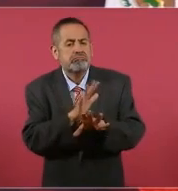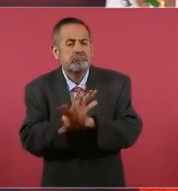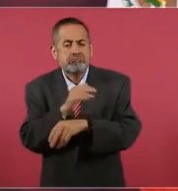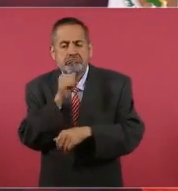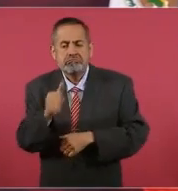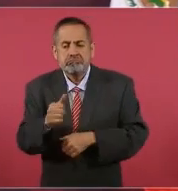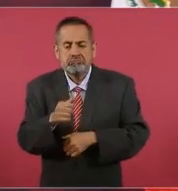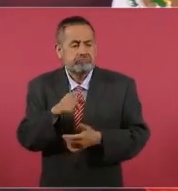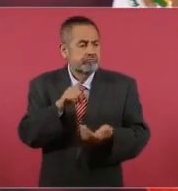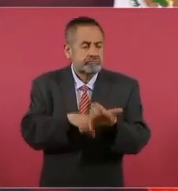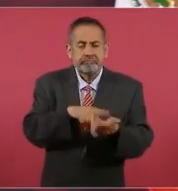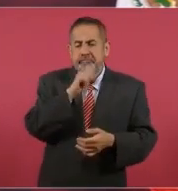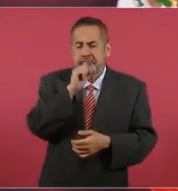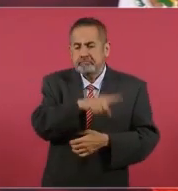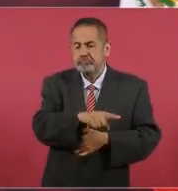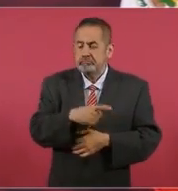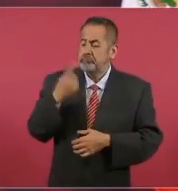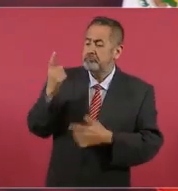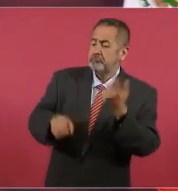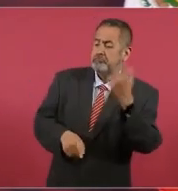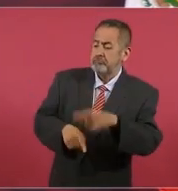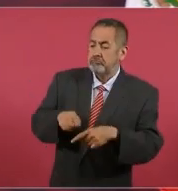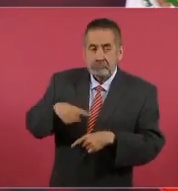en lo fundamental